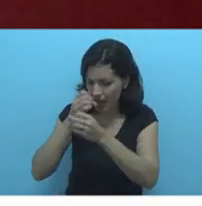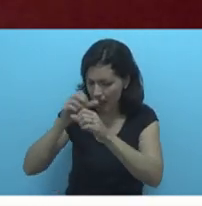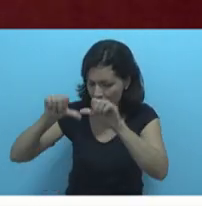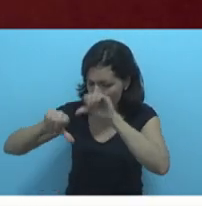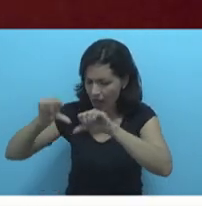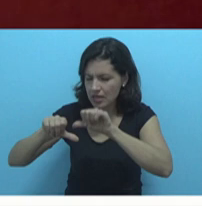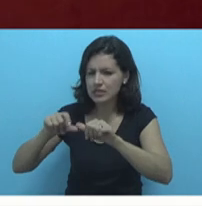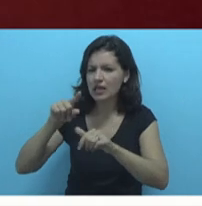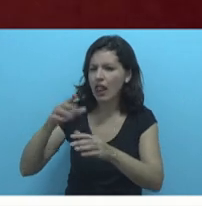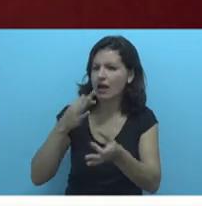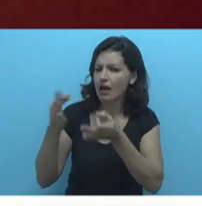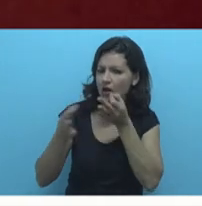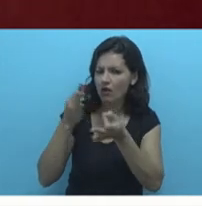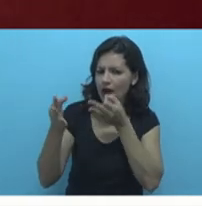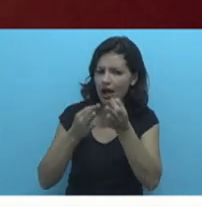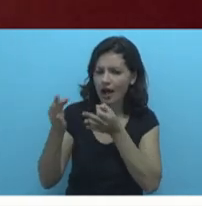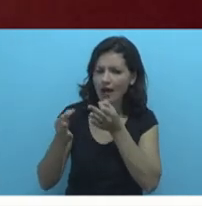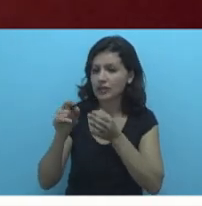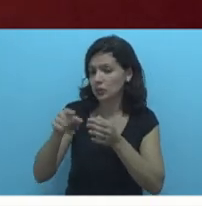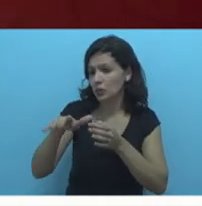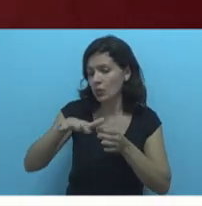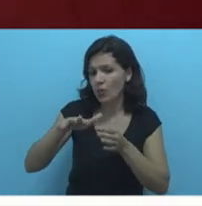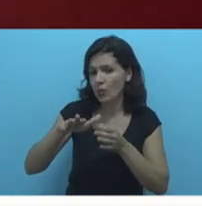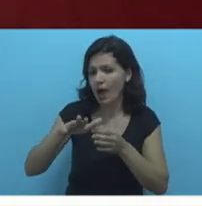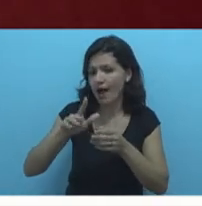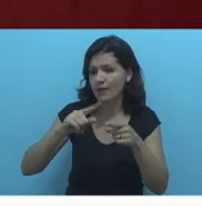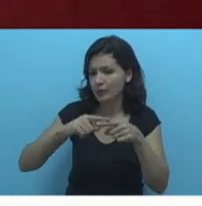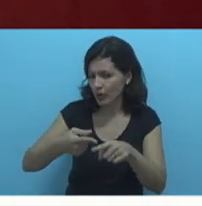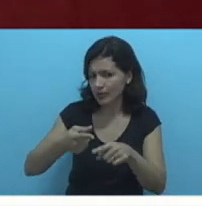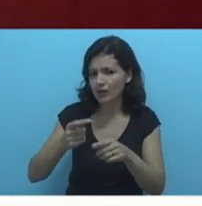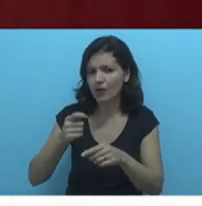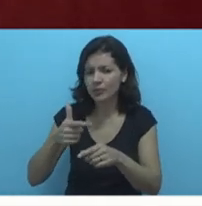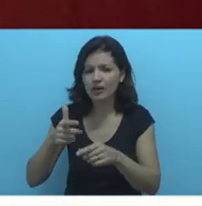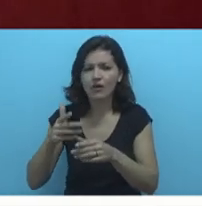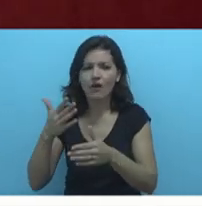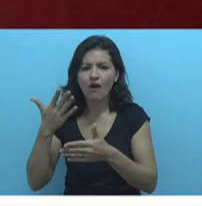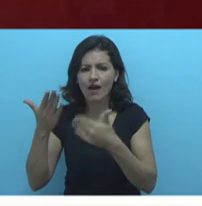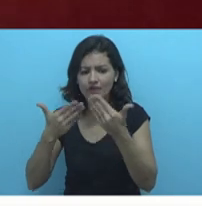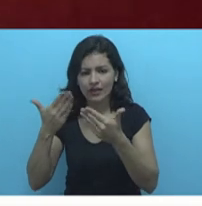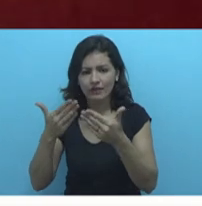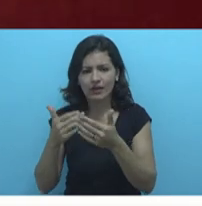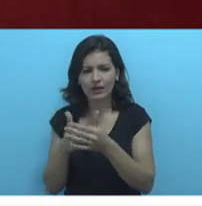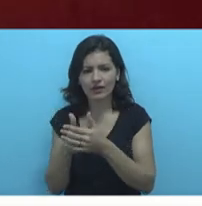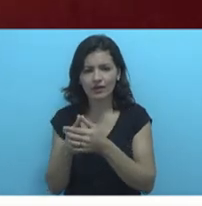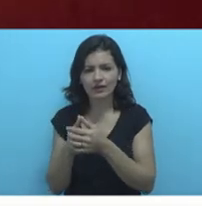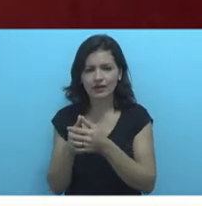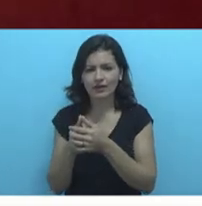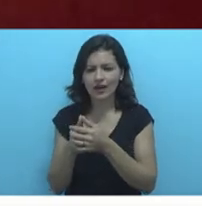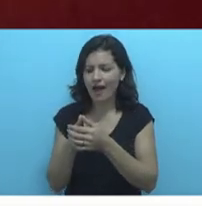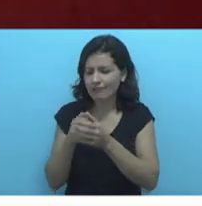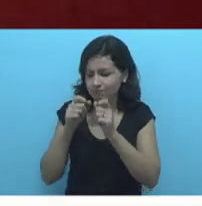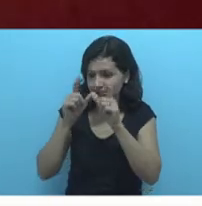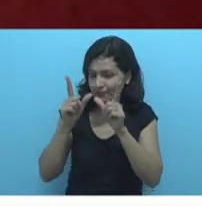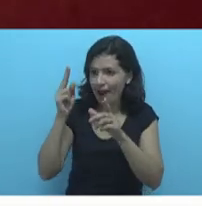que intercambiaba con ellos, lo hacía desde su lugar de líder político, de tomador de decisiones, pero con realmente